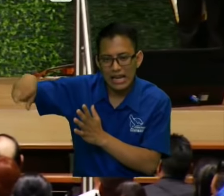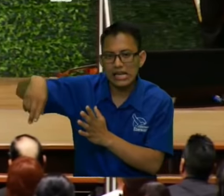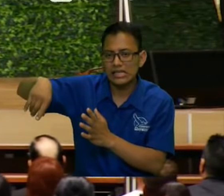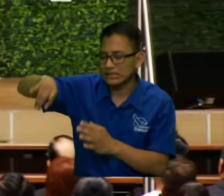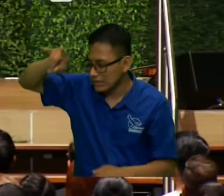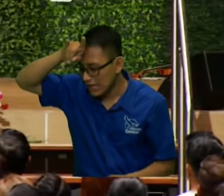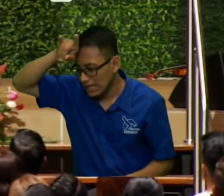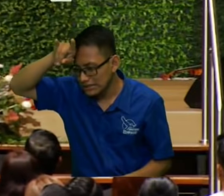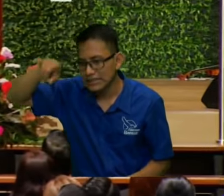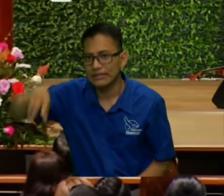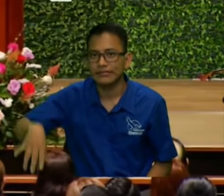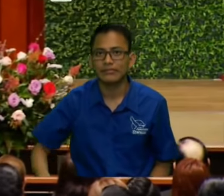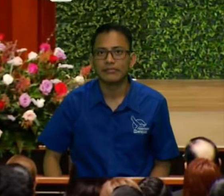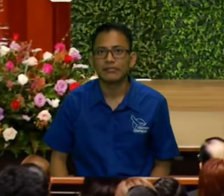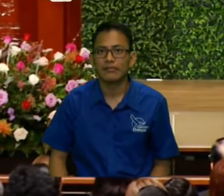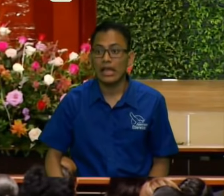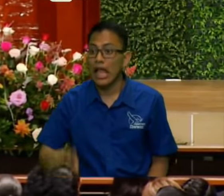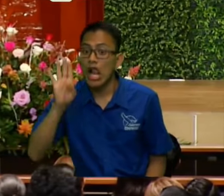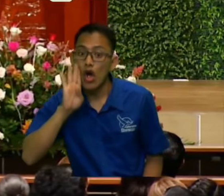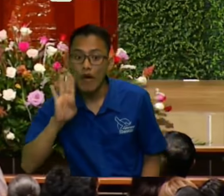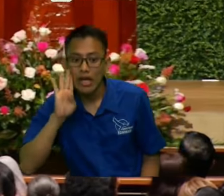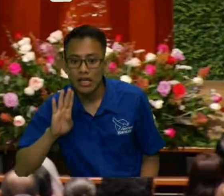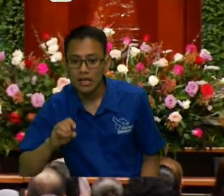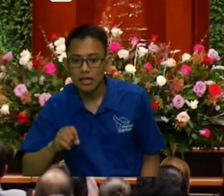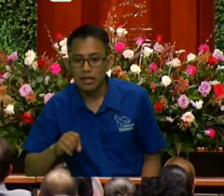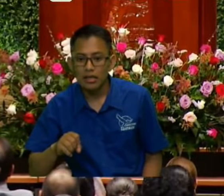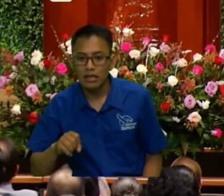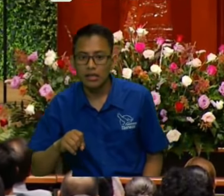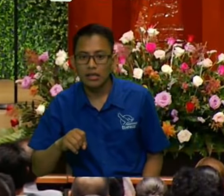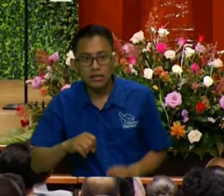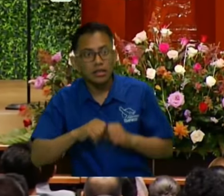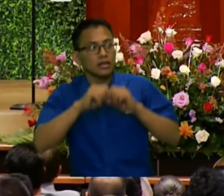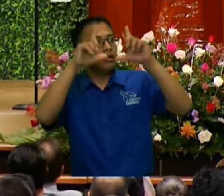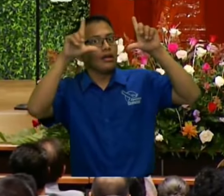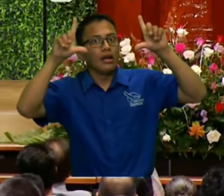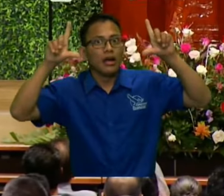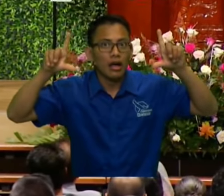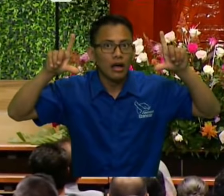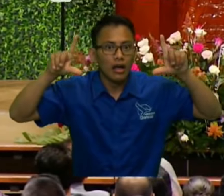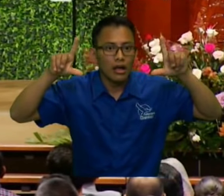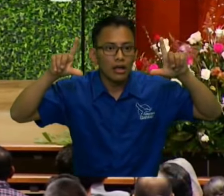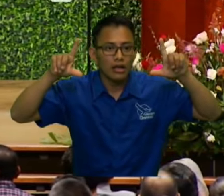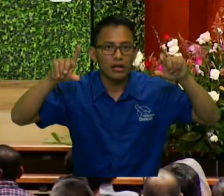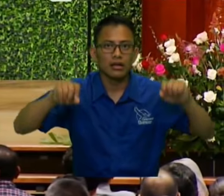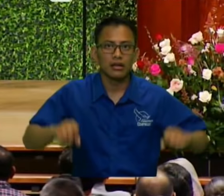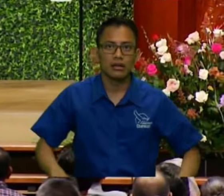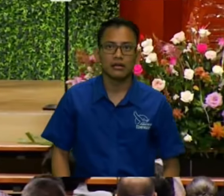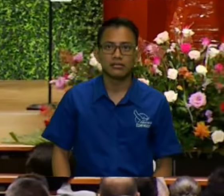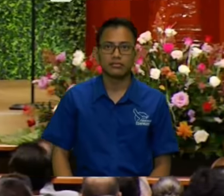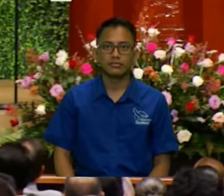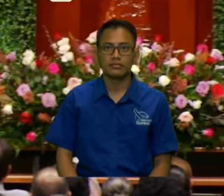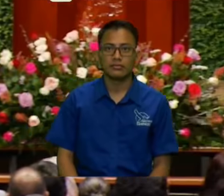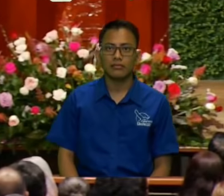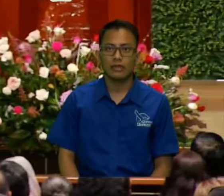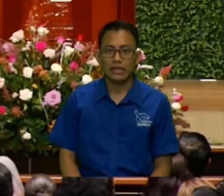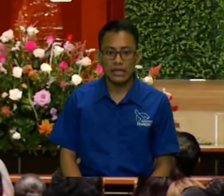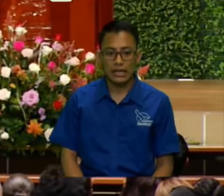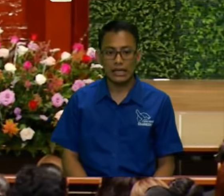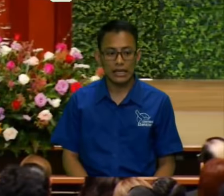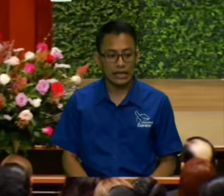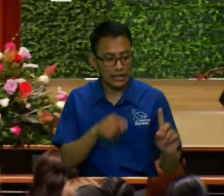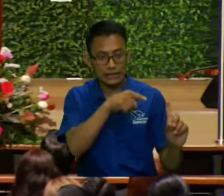Y fíjese que el patojo regresó inmediatamente. El otro. Y entonces el hermano estaba asombrado y